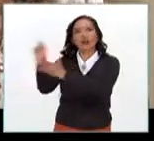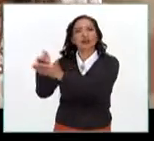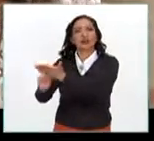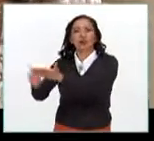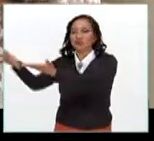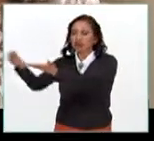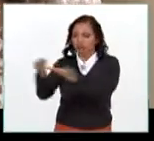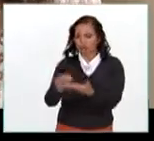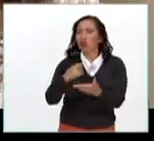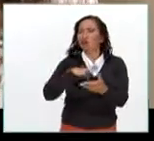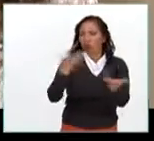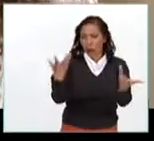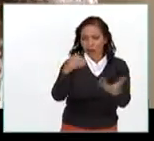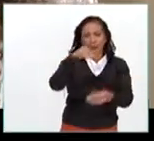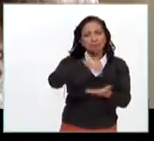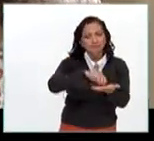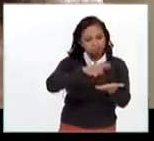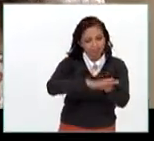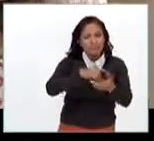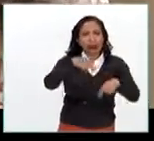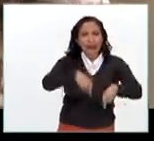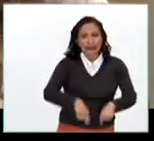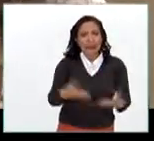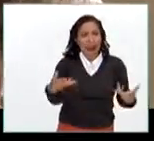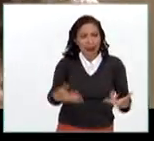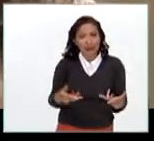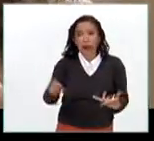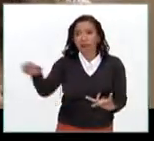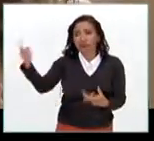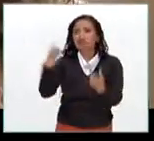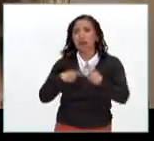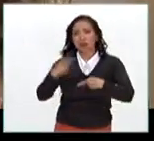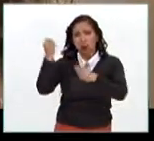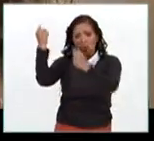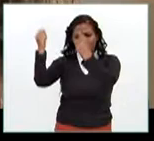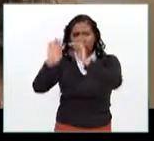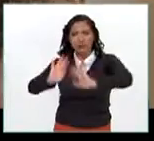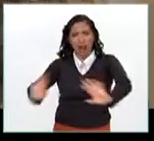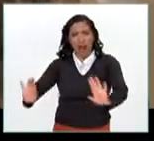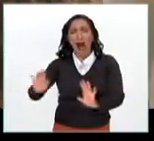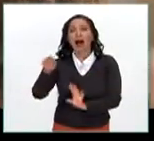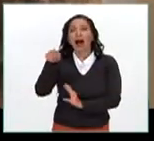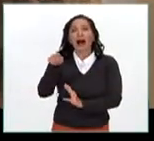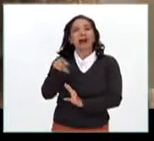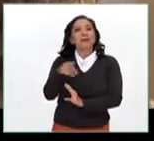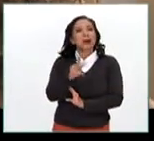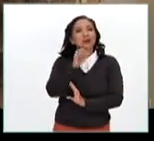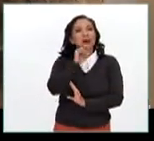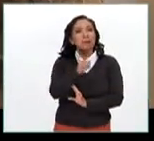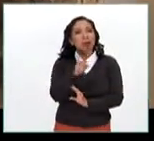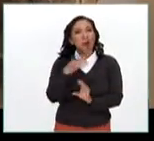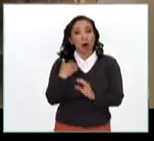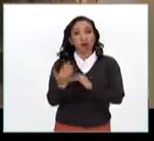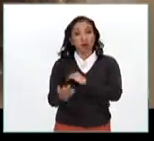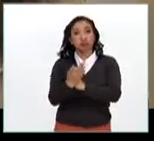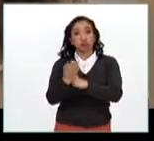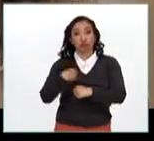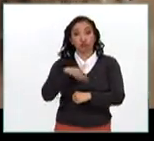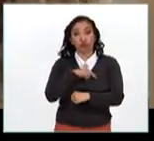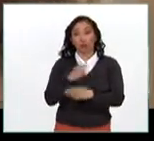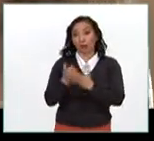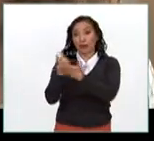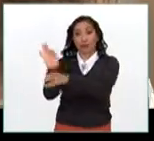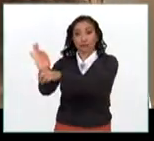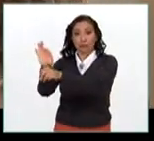pues, varios títulos con nosotros. Entonces, eso también ha sido una fortaleza para